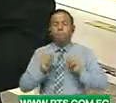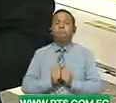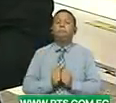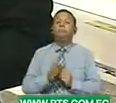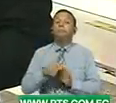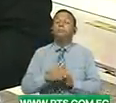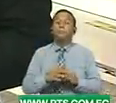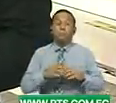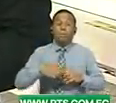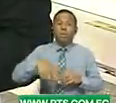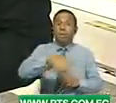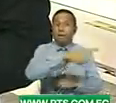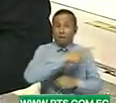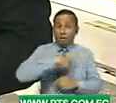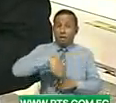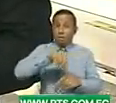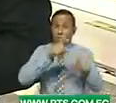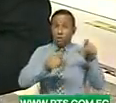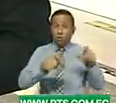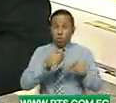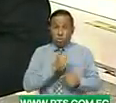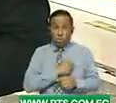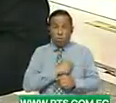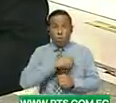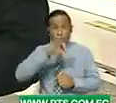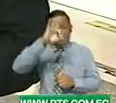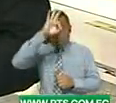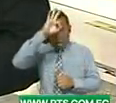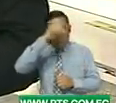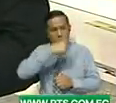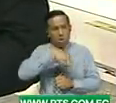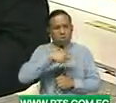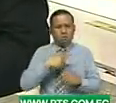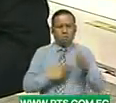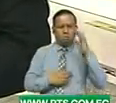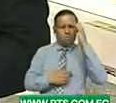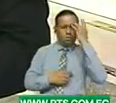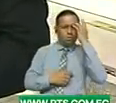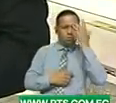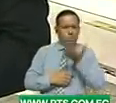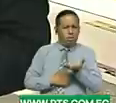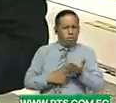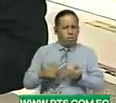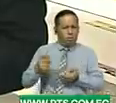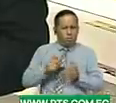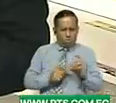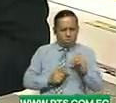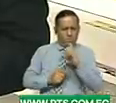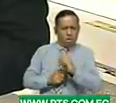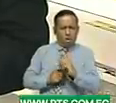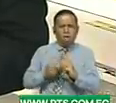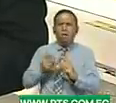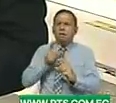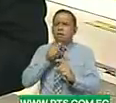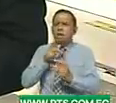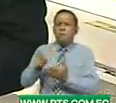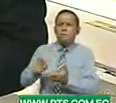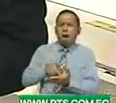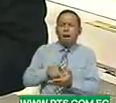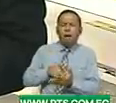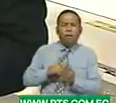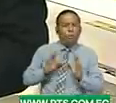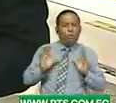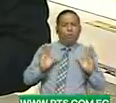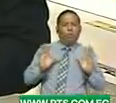las farmacéuticas han manifestado sus preocupaciones en torno a la garantía de los pagos. Plantean la constitución de un fideicomiso